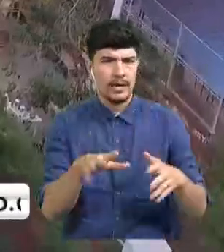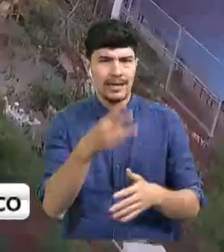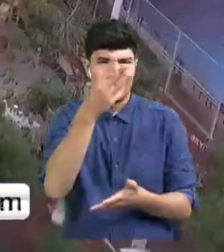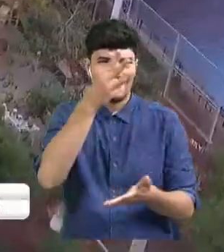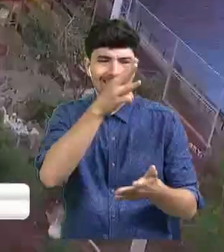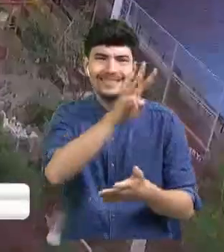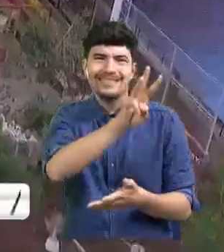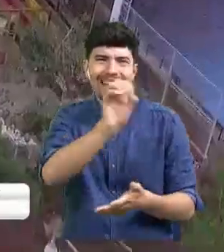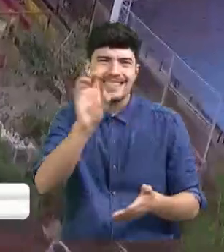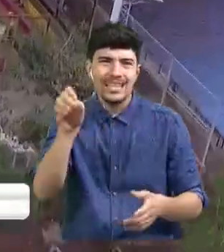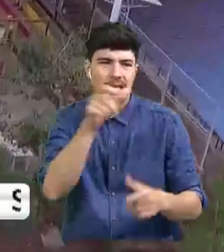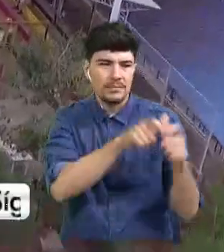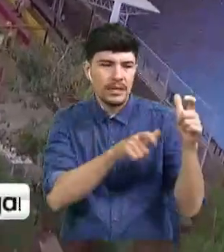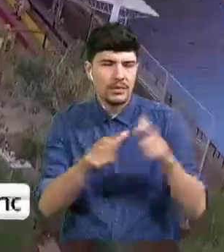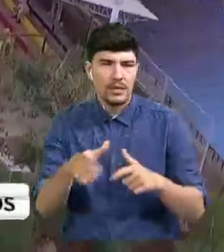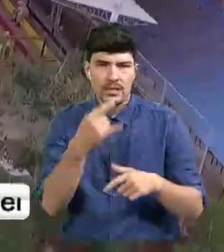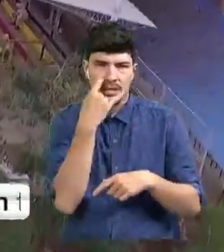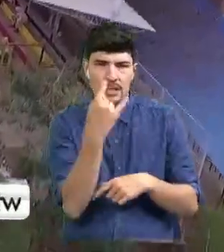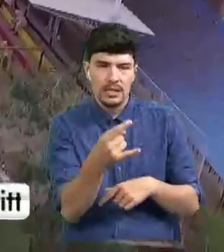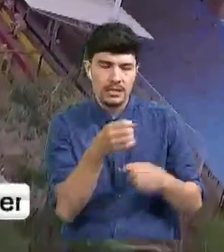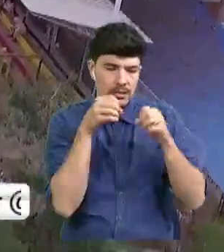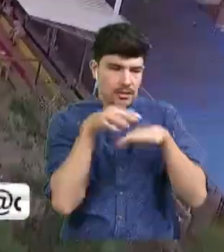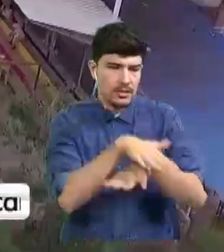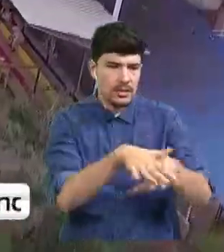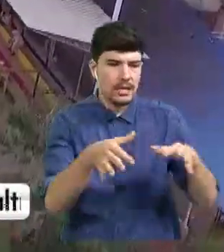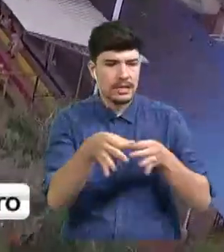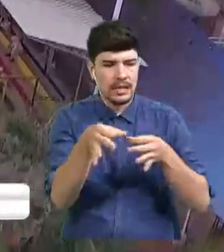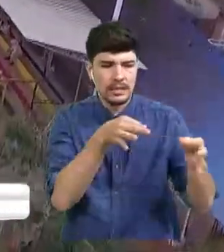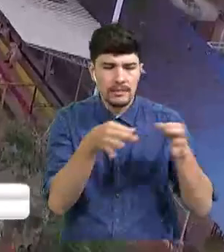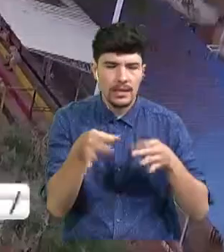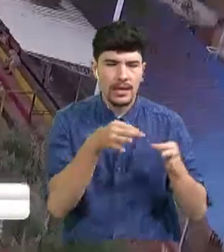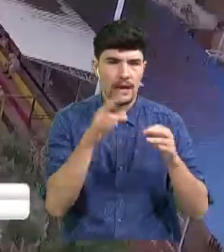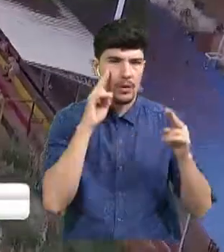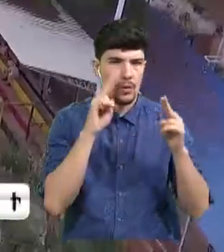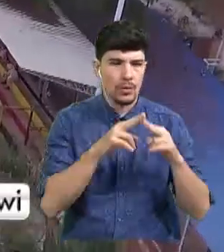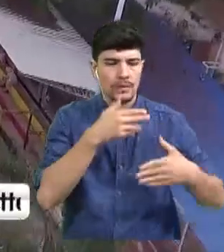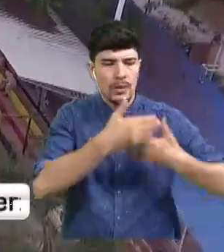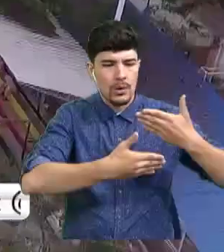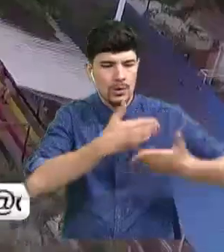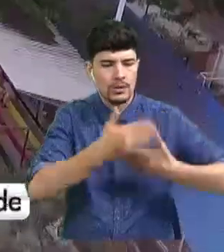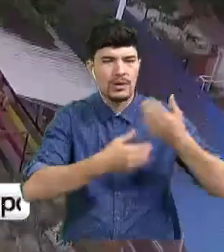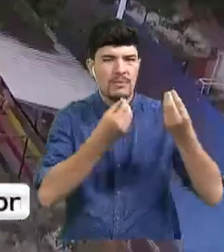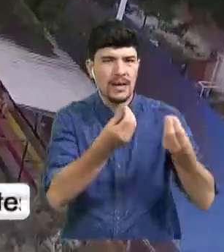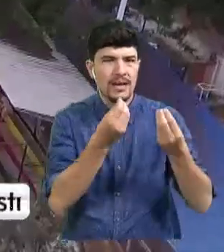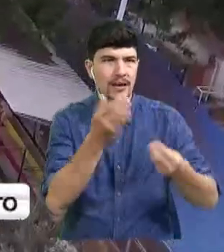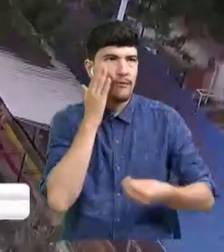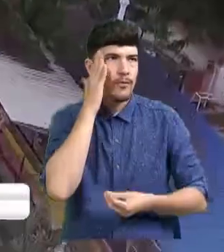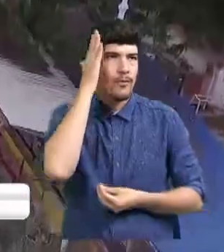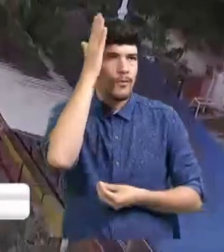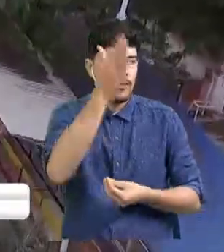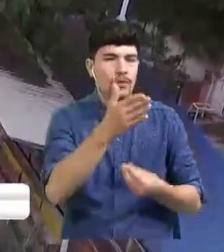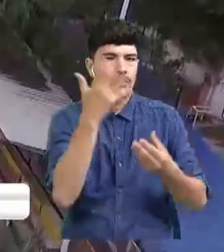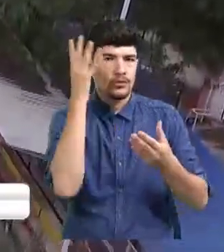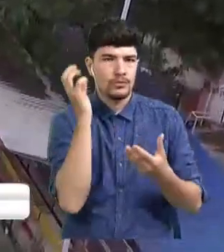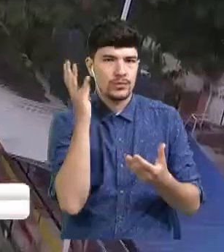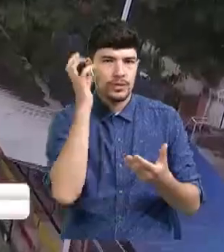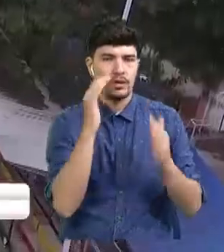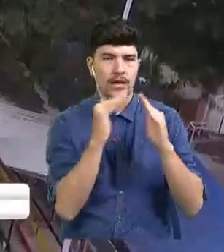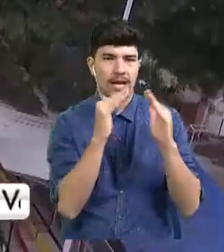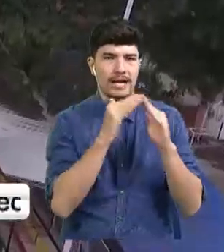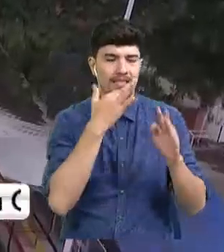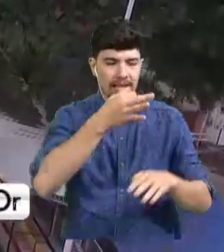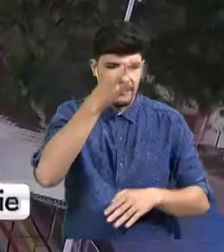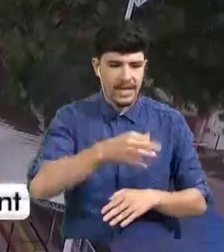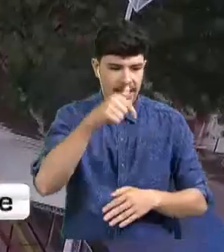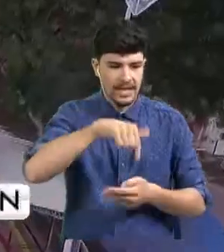de 300 personas que se le ha socializado y se le ha dado a conocer el paso a paso para que hagan el subsidio de vivienda una realidad en